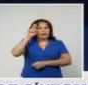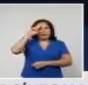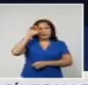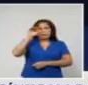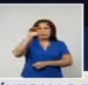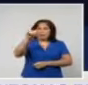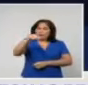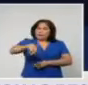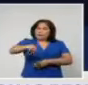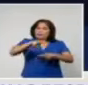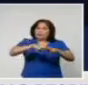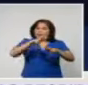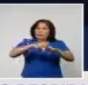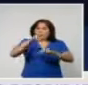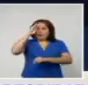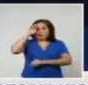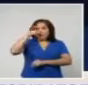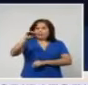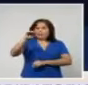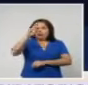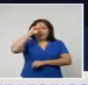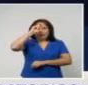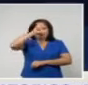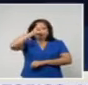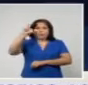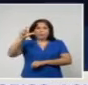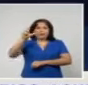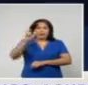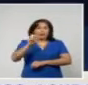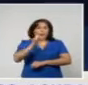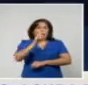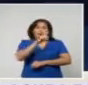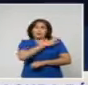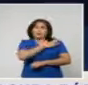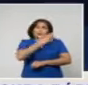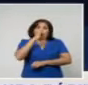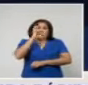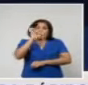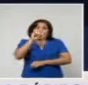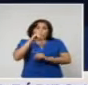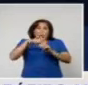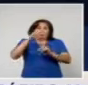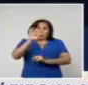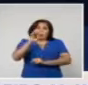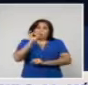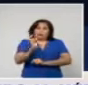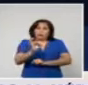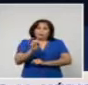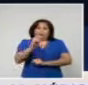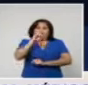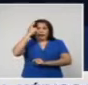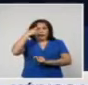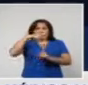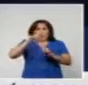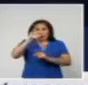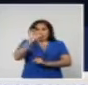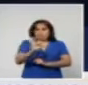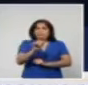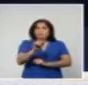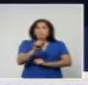de La Habana, ingresada en el hospital Dr. Luis Díaz Soto, primero crítica